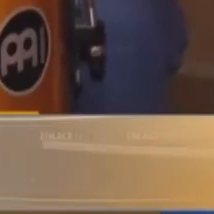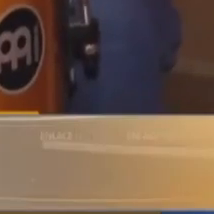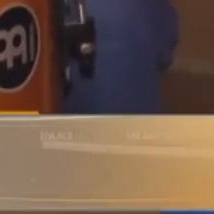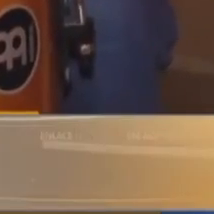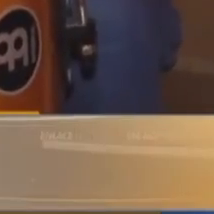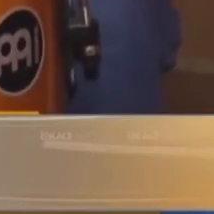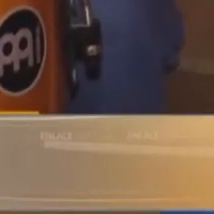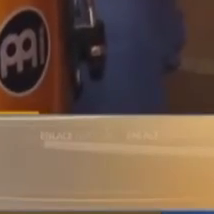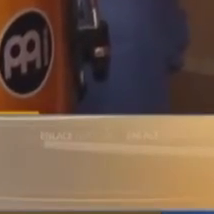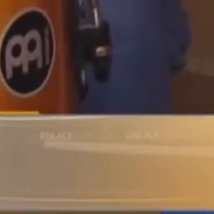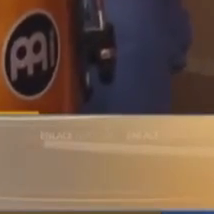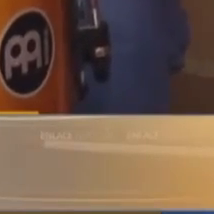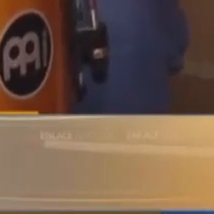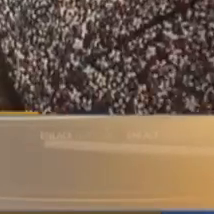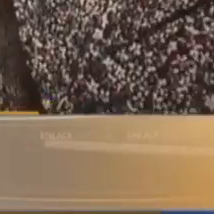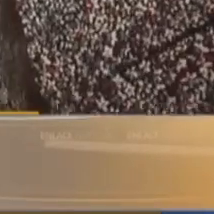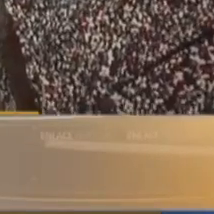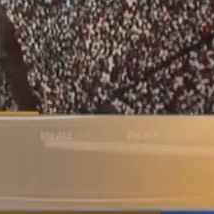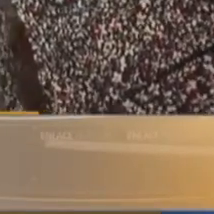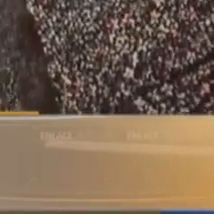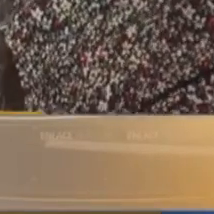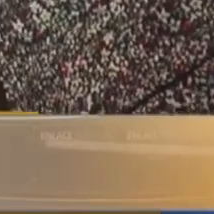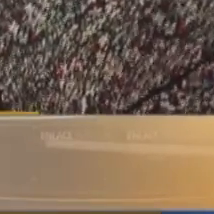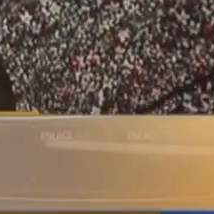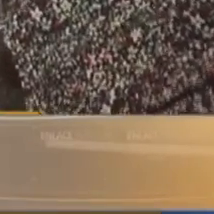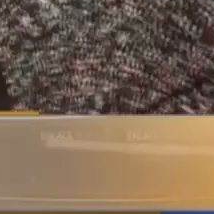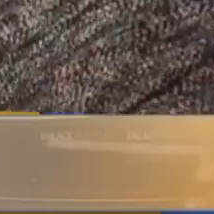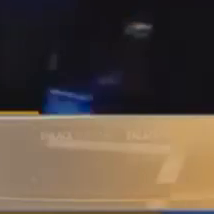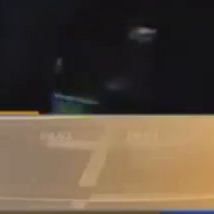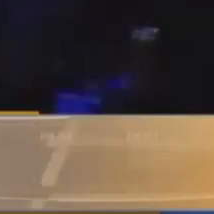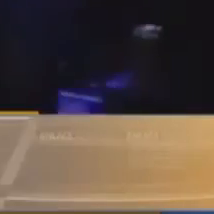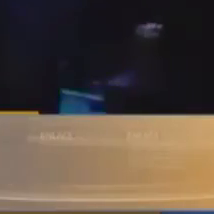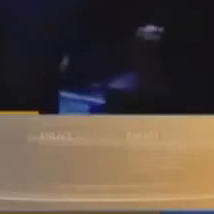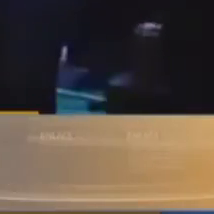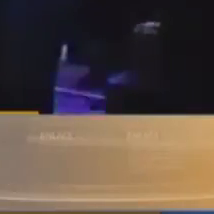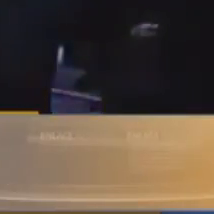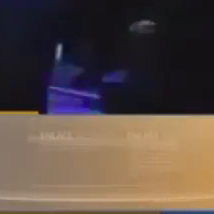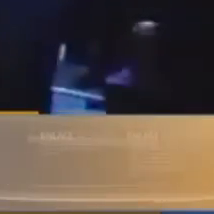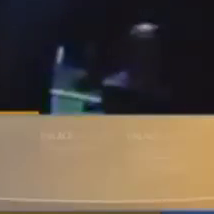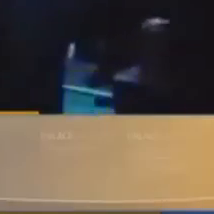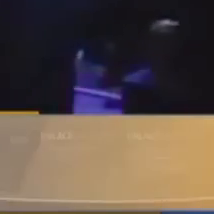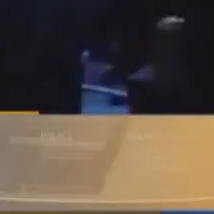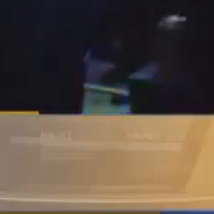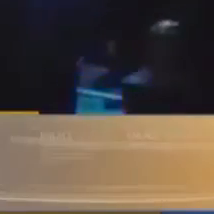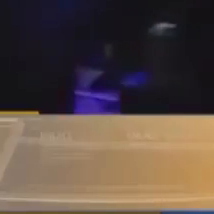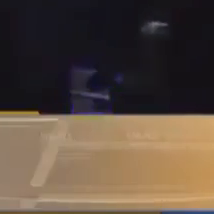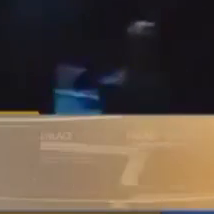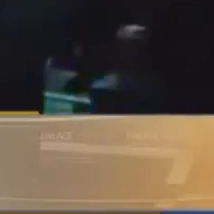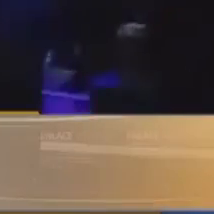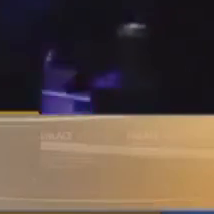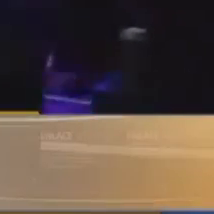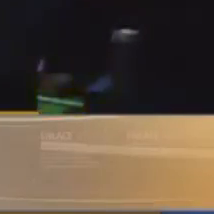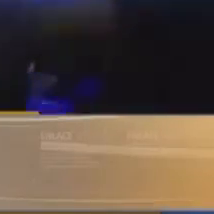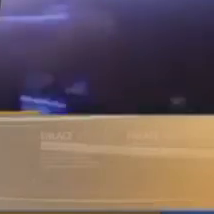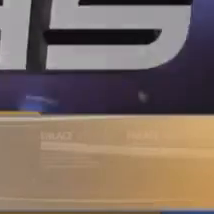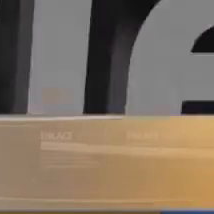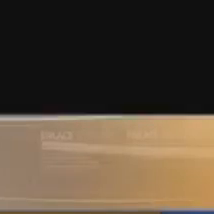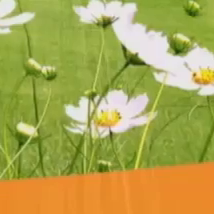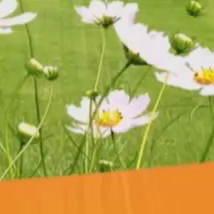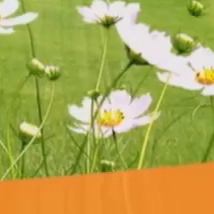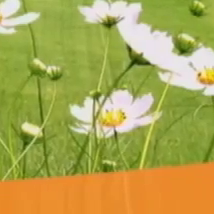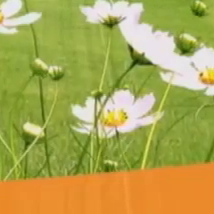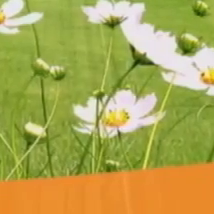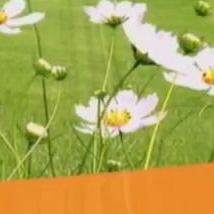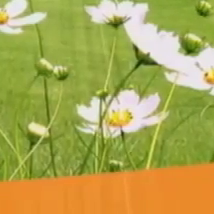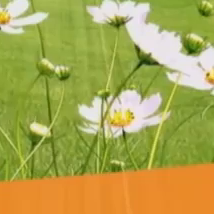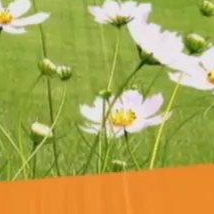Barranca Bermeja una conferencia organizada por la Corporación Salsa al Barrio. Una excusa para que los amantes de la música salsa se encuentren.